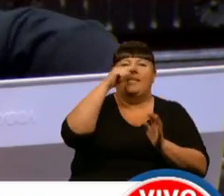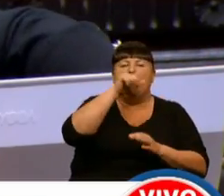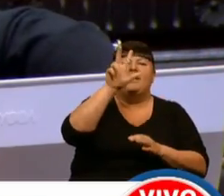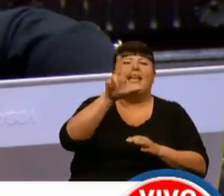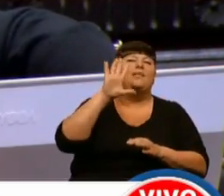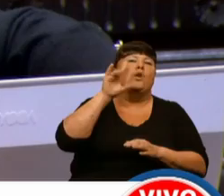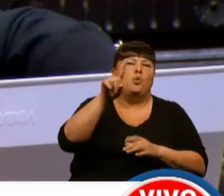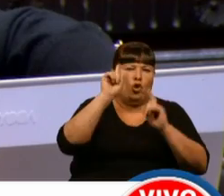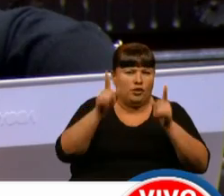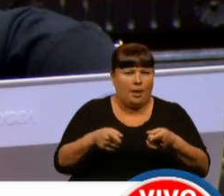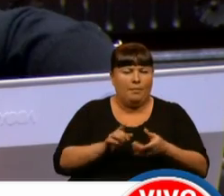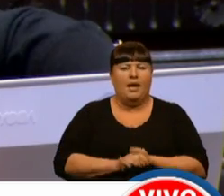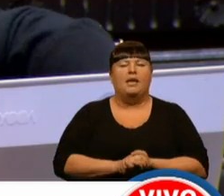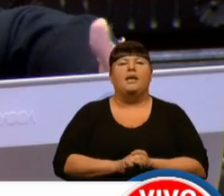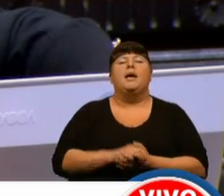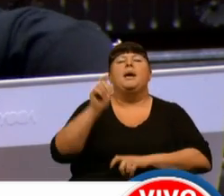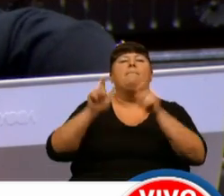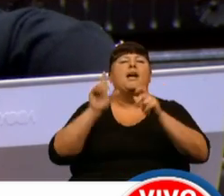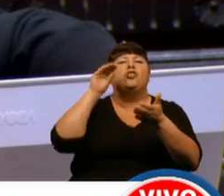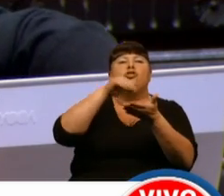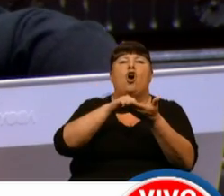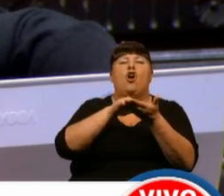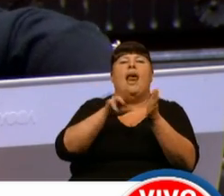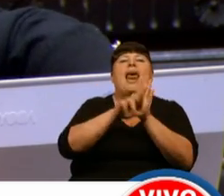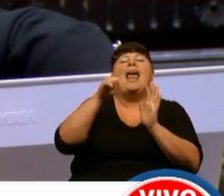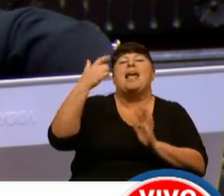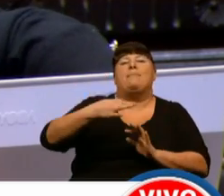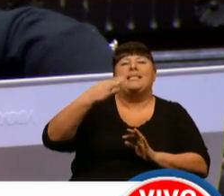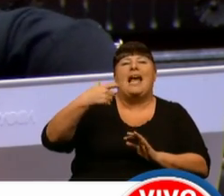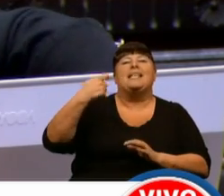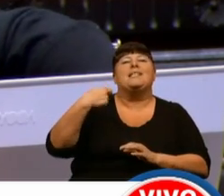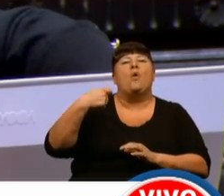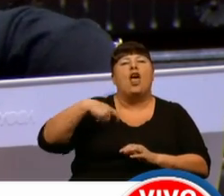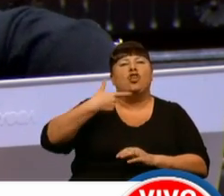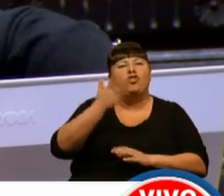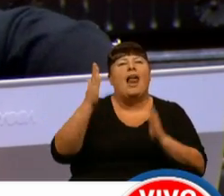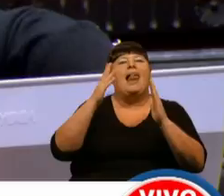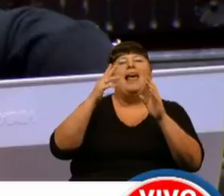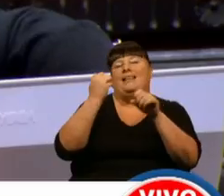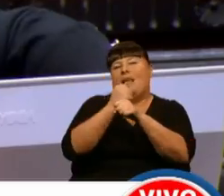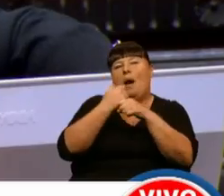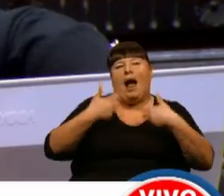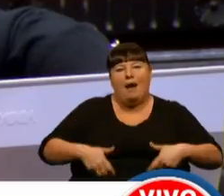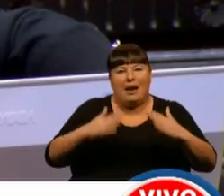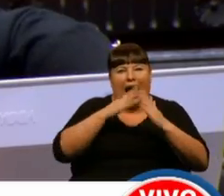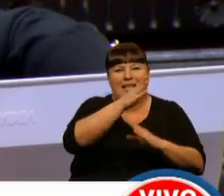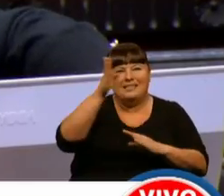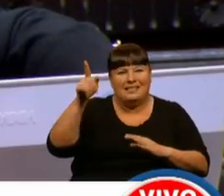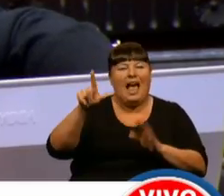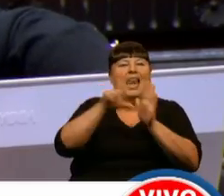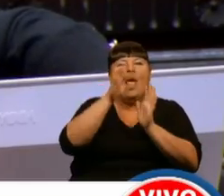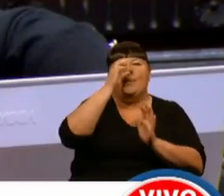mil 351 usuarios incorporados a tres genes especial de seguridad social para empleadas de casas particulares que es la ley